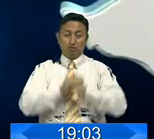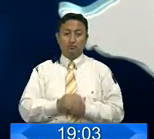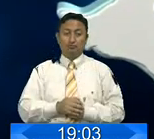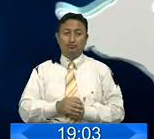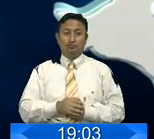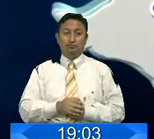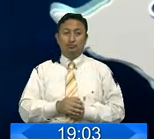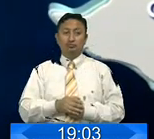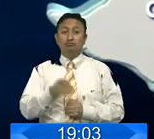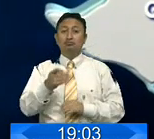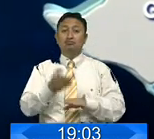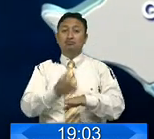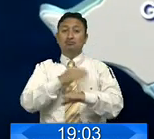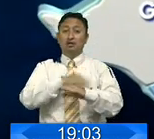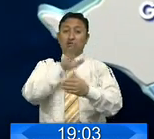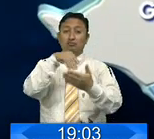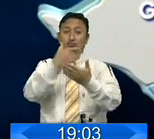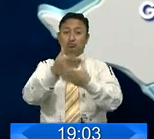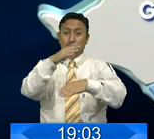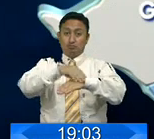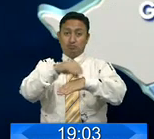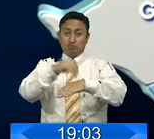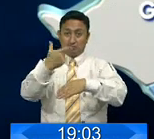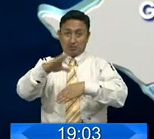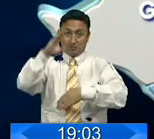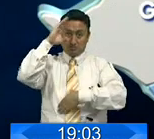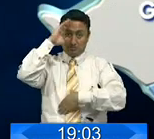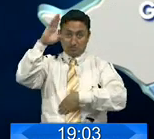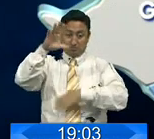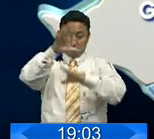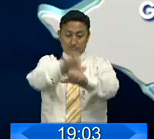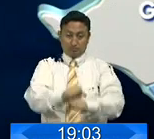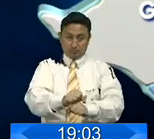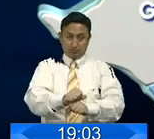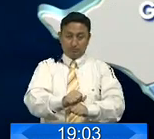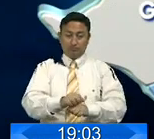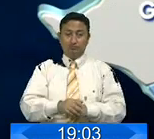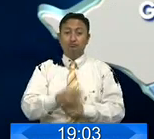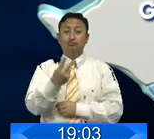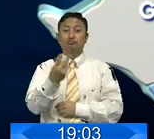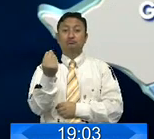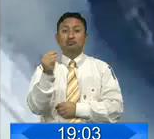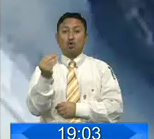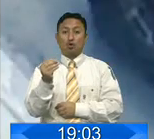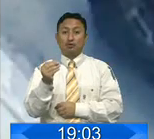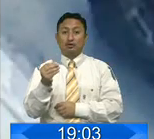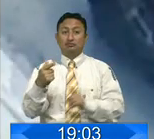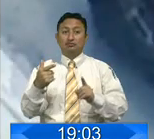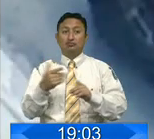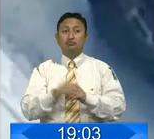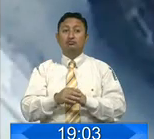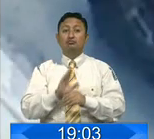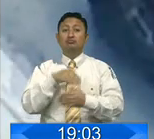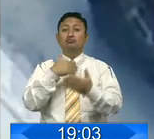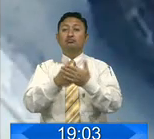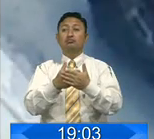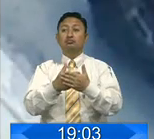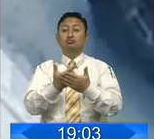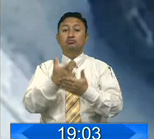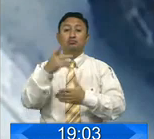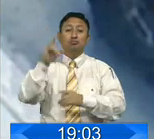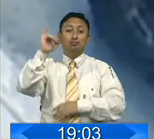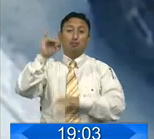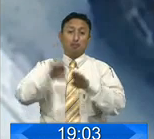Ríos, donde antes de llegar a Quevedo fueron capturados en un bus interprovincial. Los dos jóvenes peligrosos pretendían llegar hacia la ciudad de